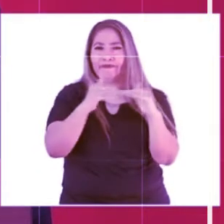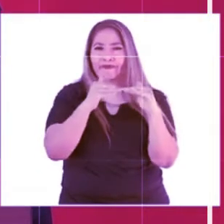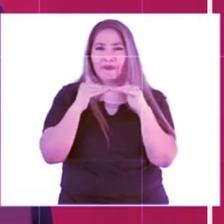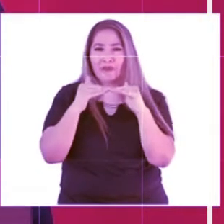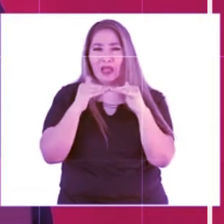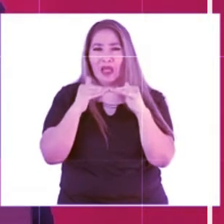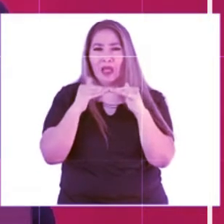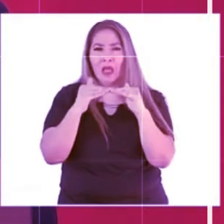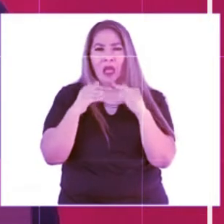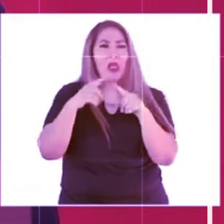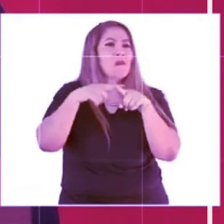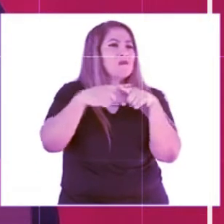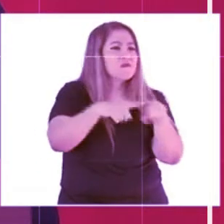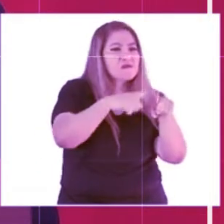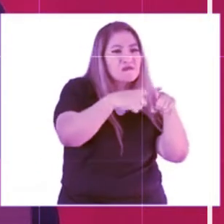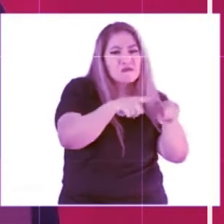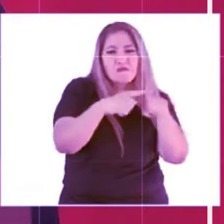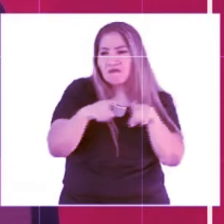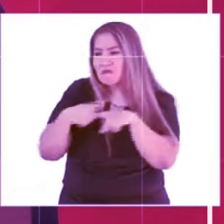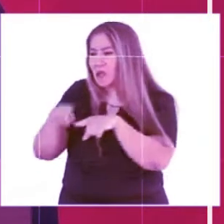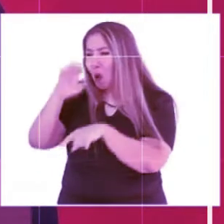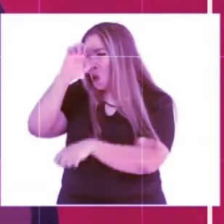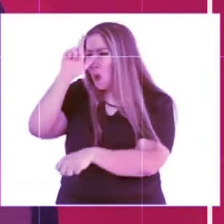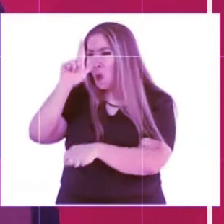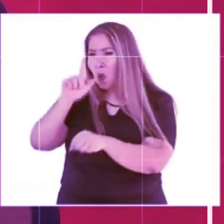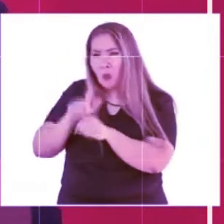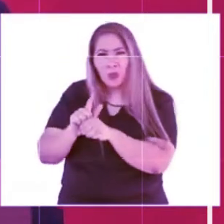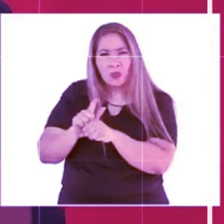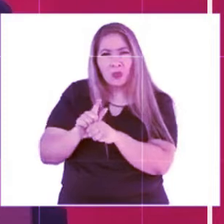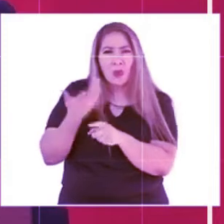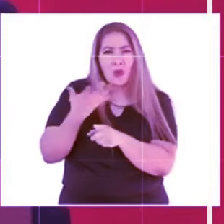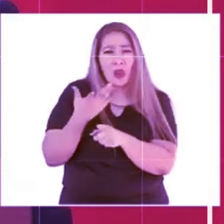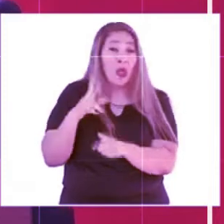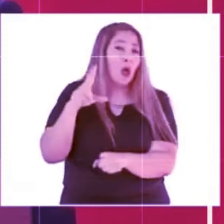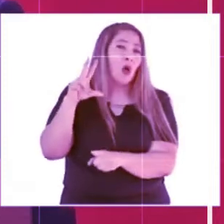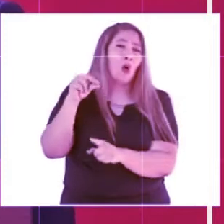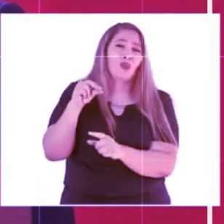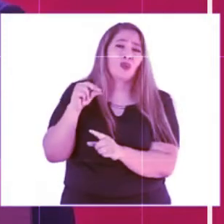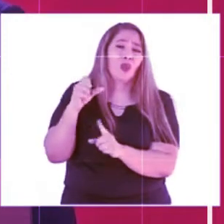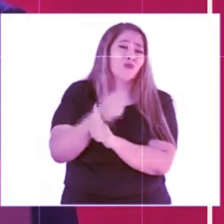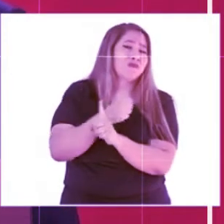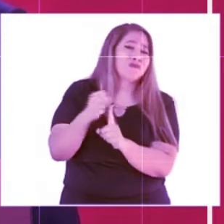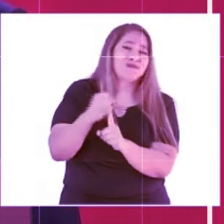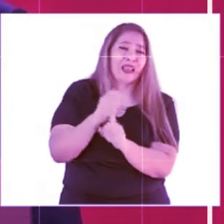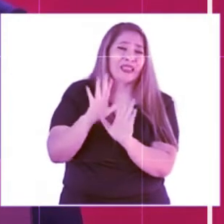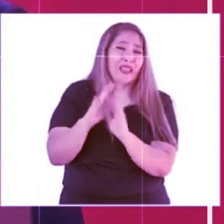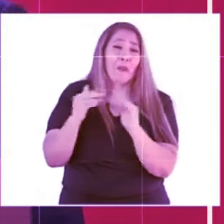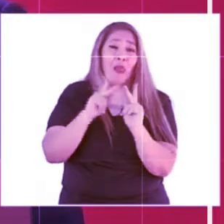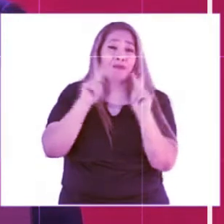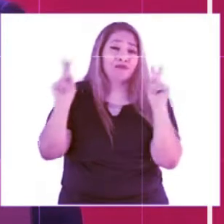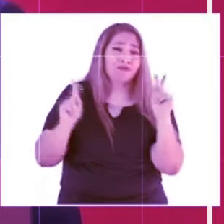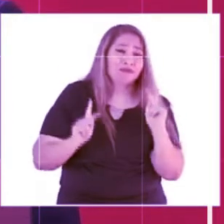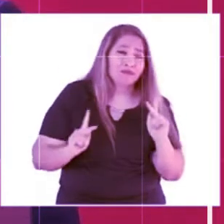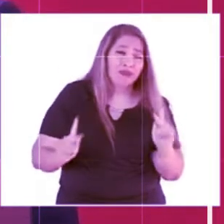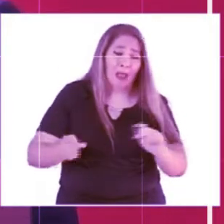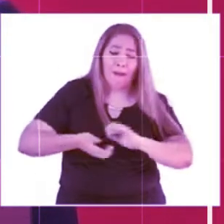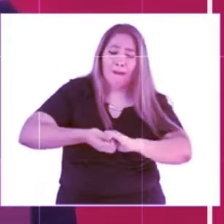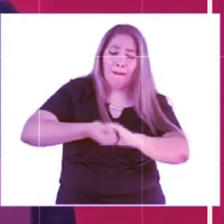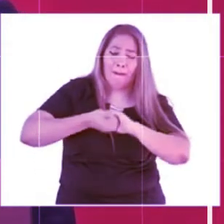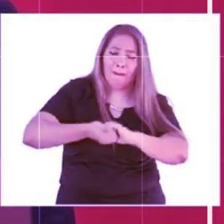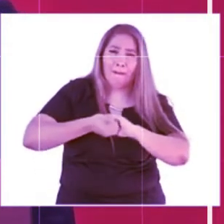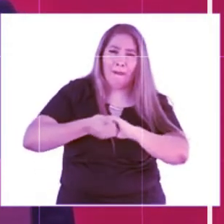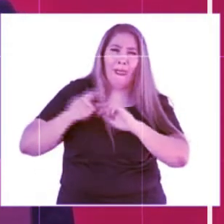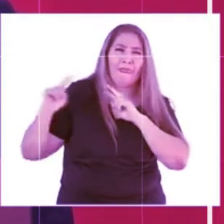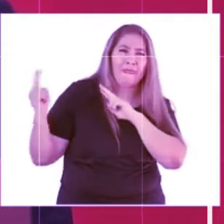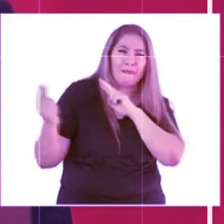la diversidad cultural, la no violencia y la fraternidad universal.